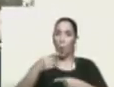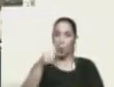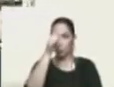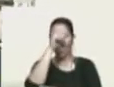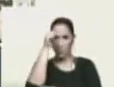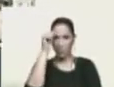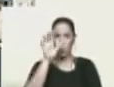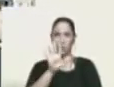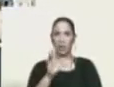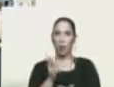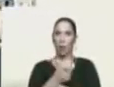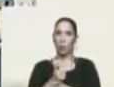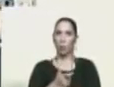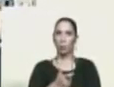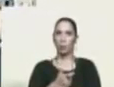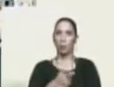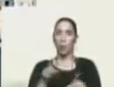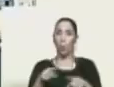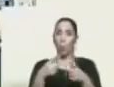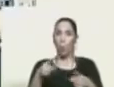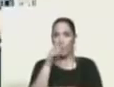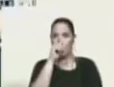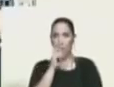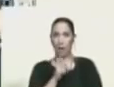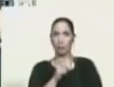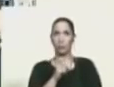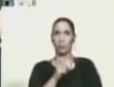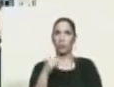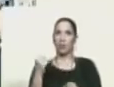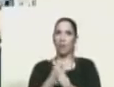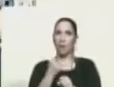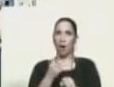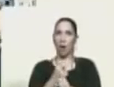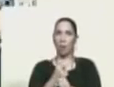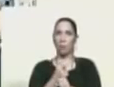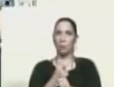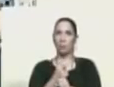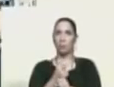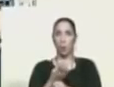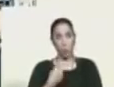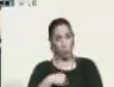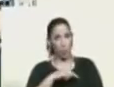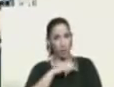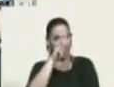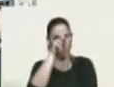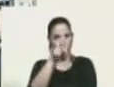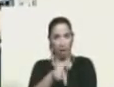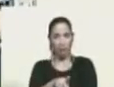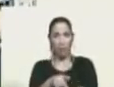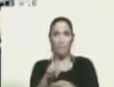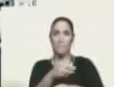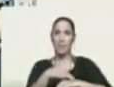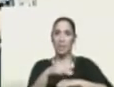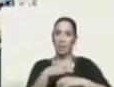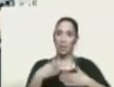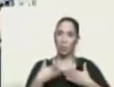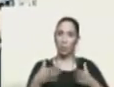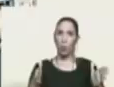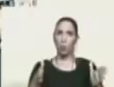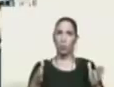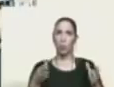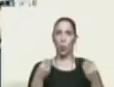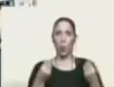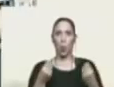agosto se cumple el primer año de gestión de nuestra llegada al Ministerio Público como